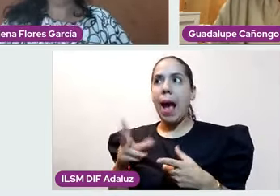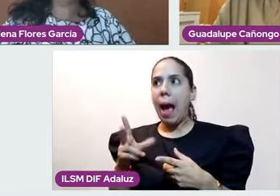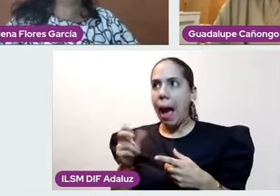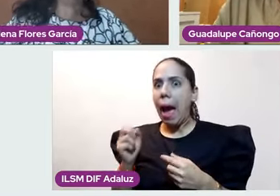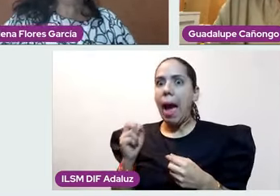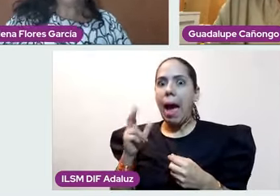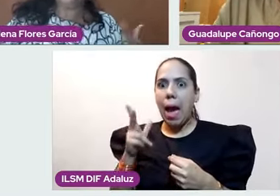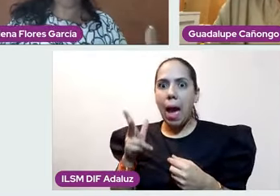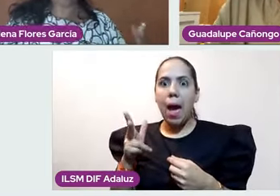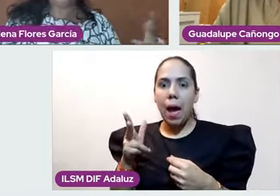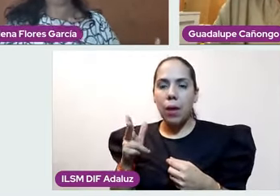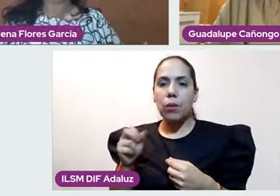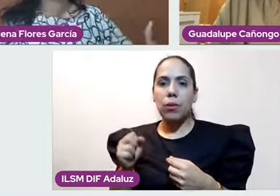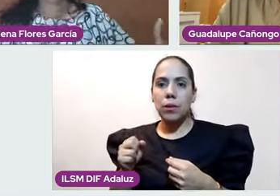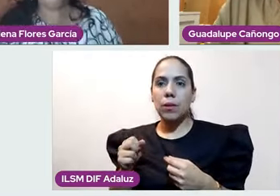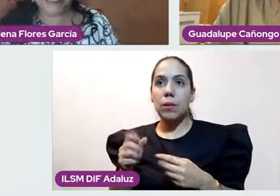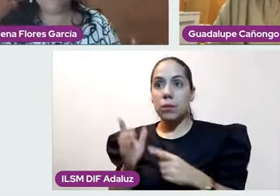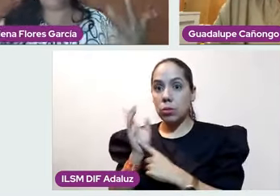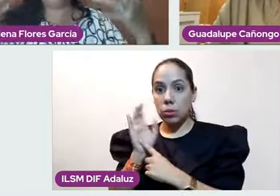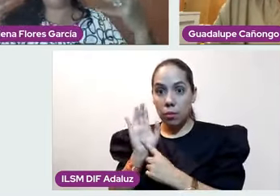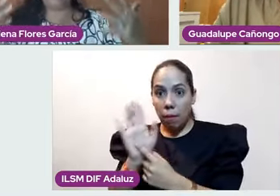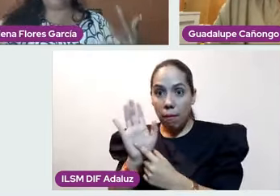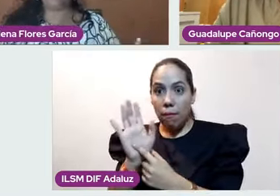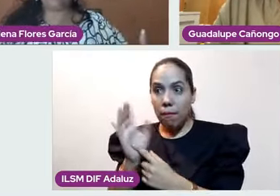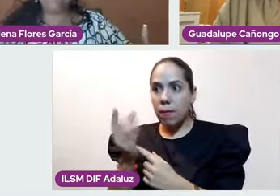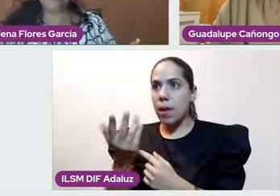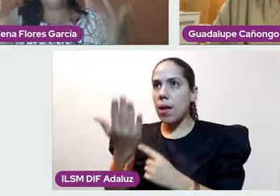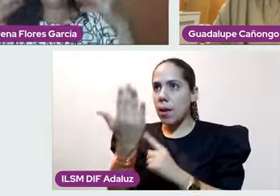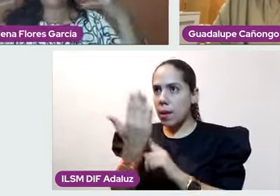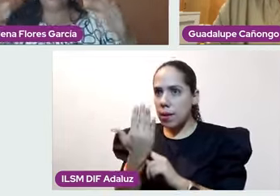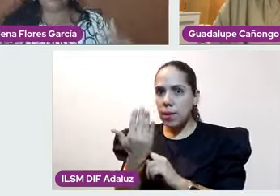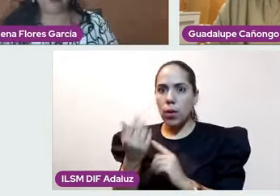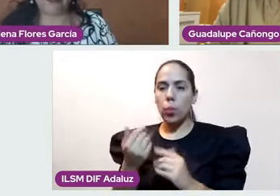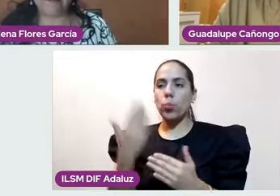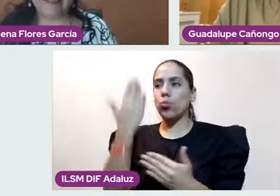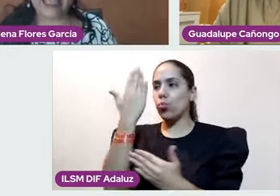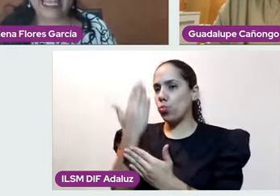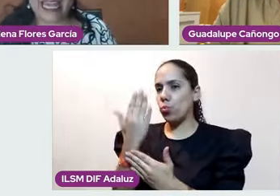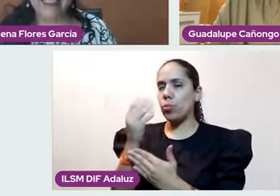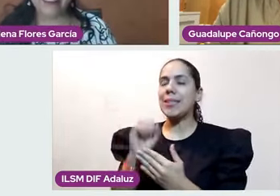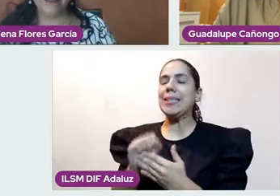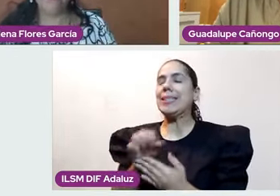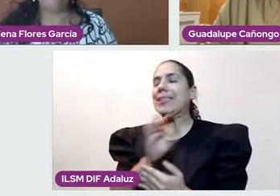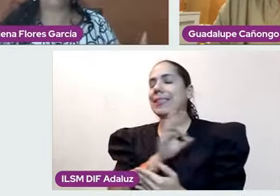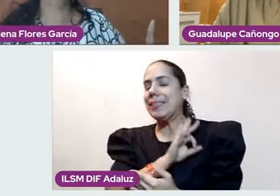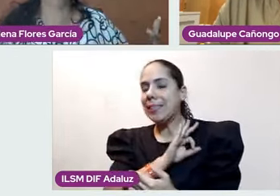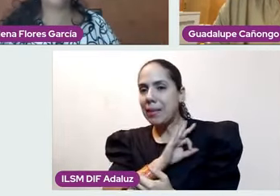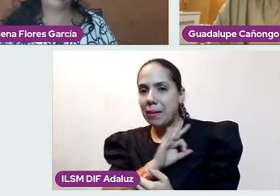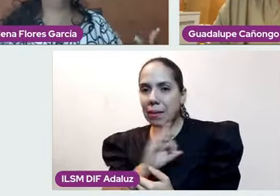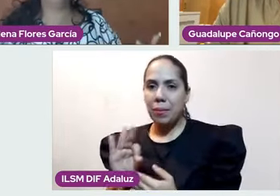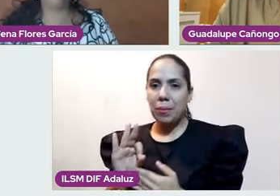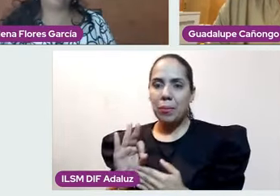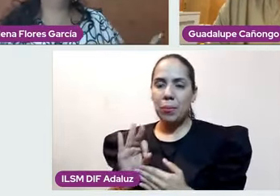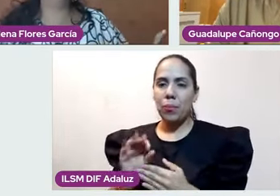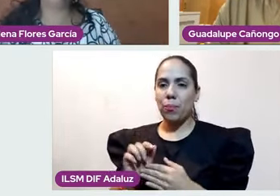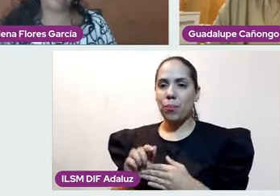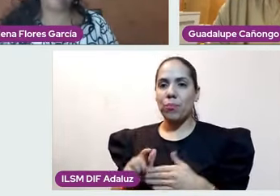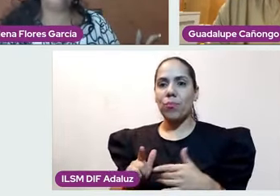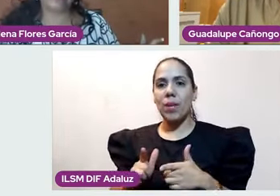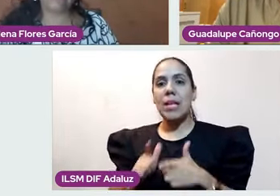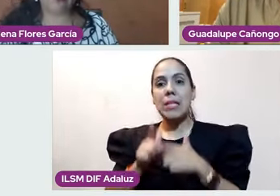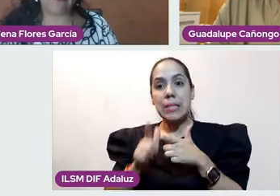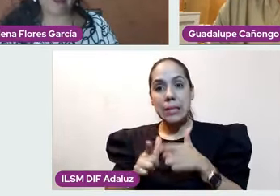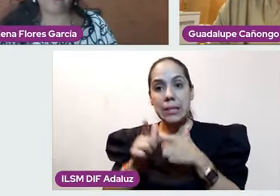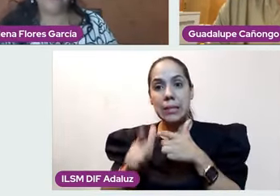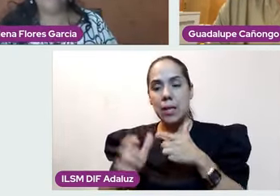¿no? Entonces, de alguna manera también les permite mantenerse comunicadas y comunicados,